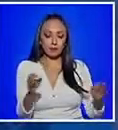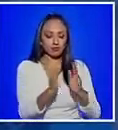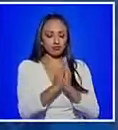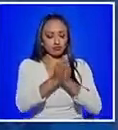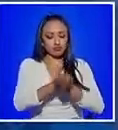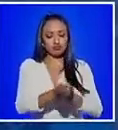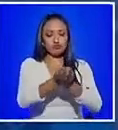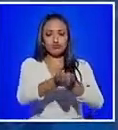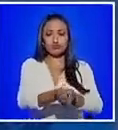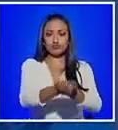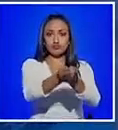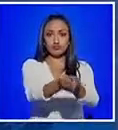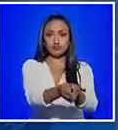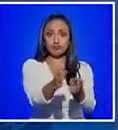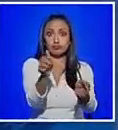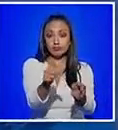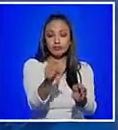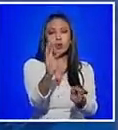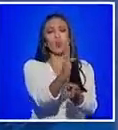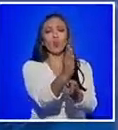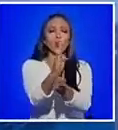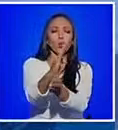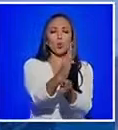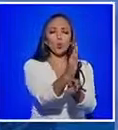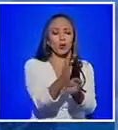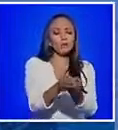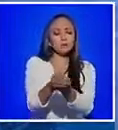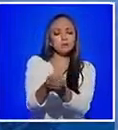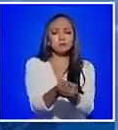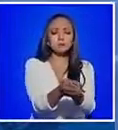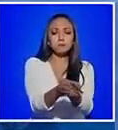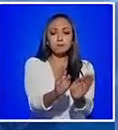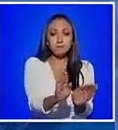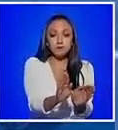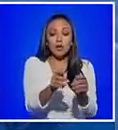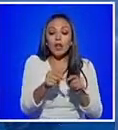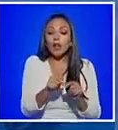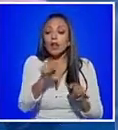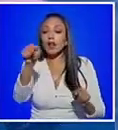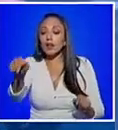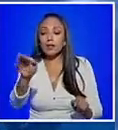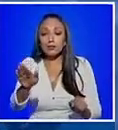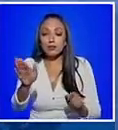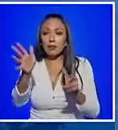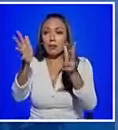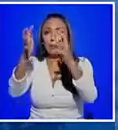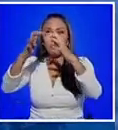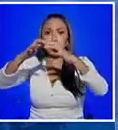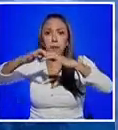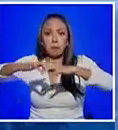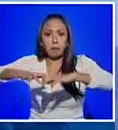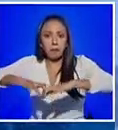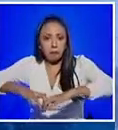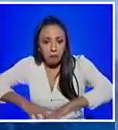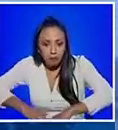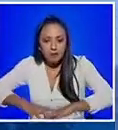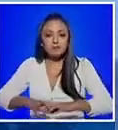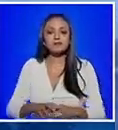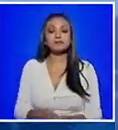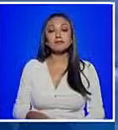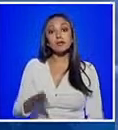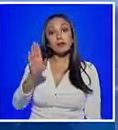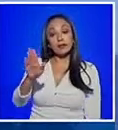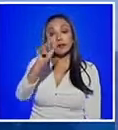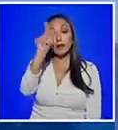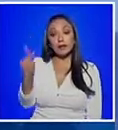sus costas. El barco de gran eslora se encontraba a 9 millas mar adentro en la región de Calabria